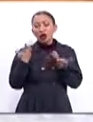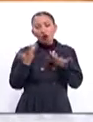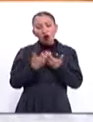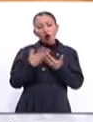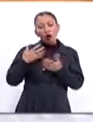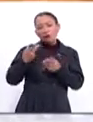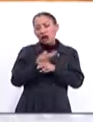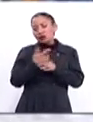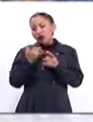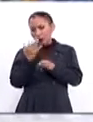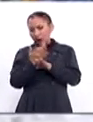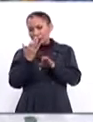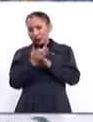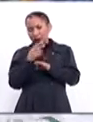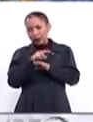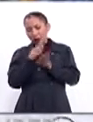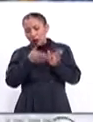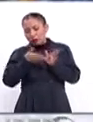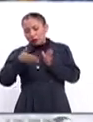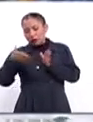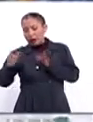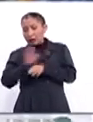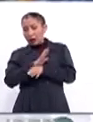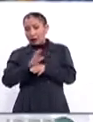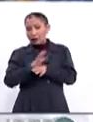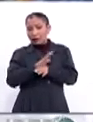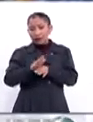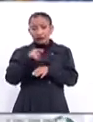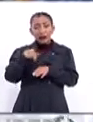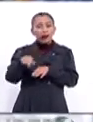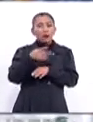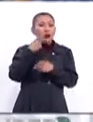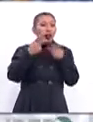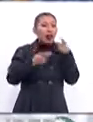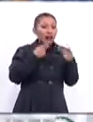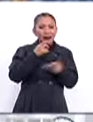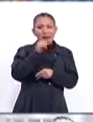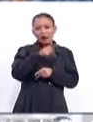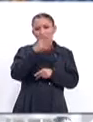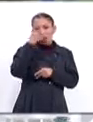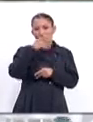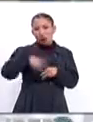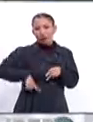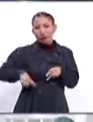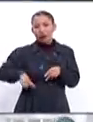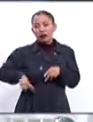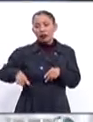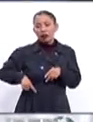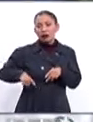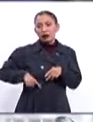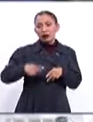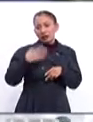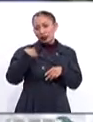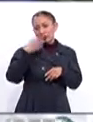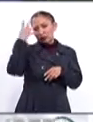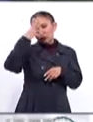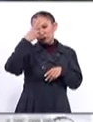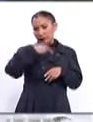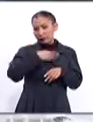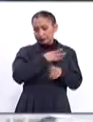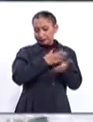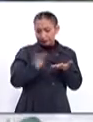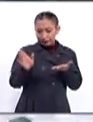los acontecimientos, pues de alguna manera benefician a esta retórica xenófoba del gobierno de la Casa Blanca. Eso por un